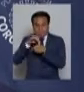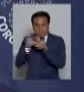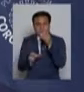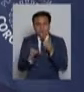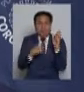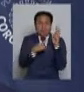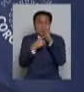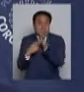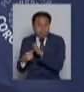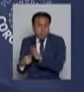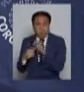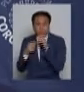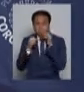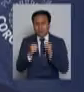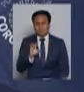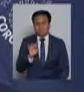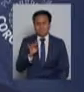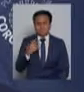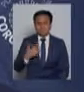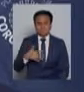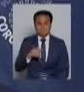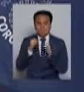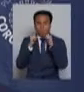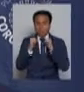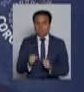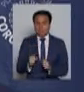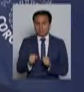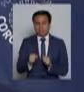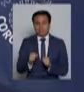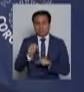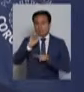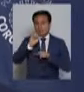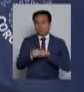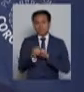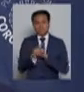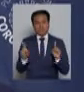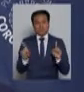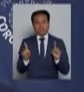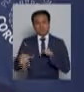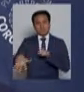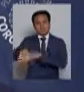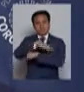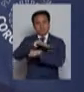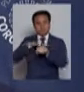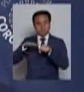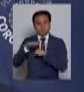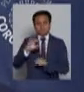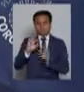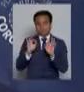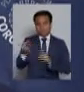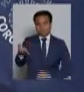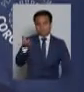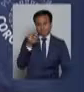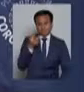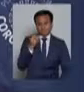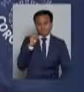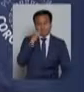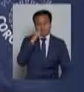de discriminación bastante dolorosa y no aceptable. La situación particular a la que usted se